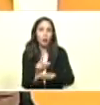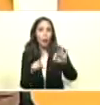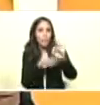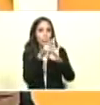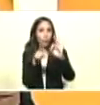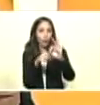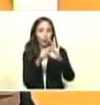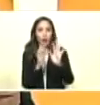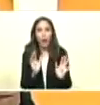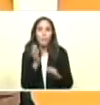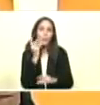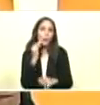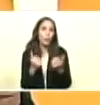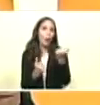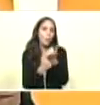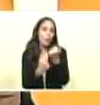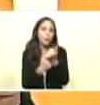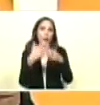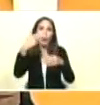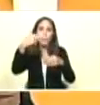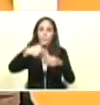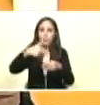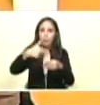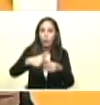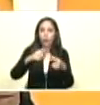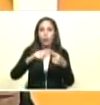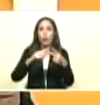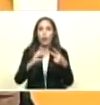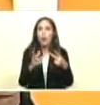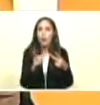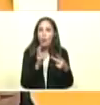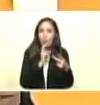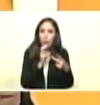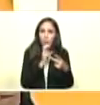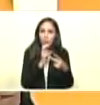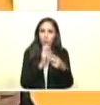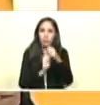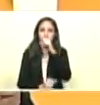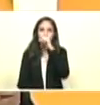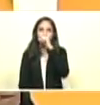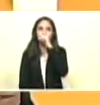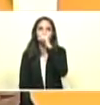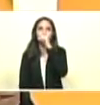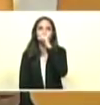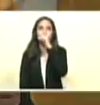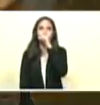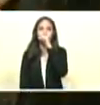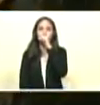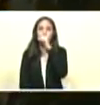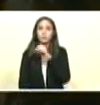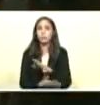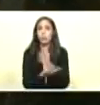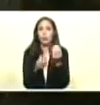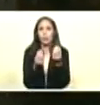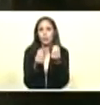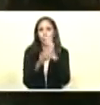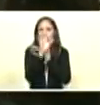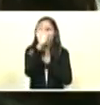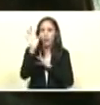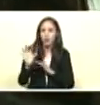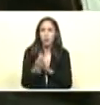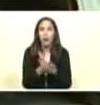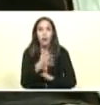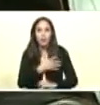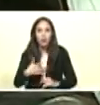bienes reales. Muchos lo han intentado, pero solo la tenacidad y la determinación del gobierno bolivariano